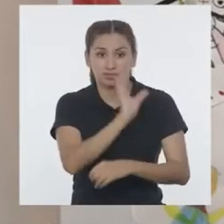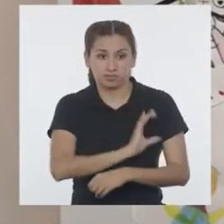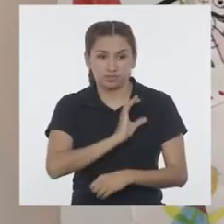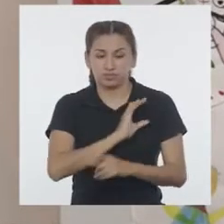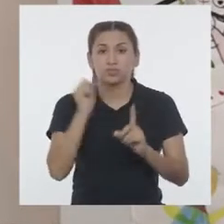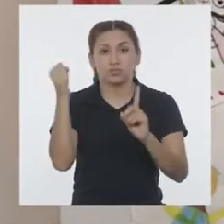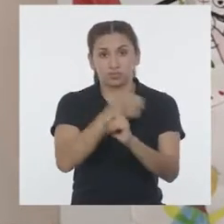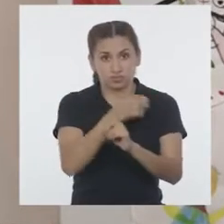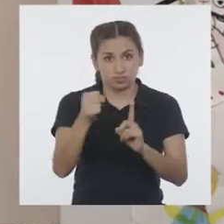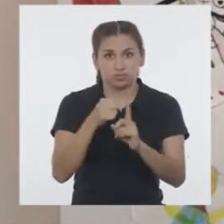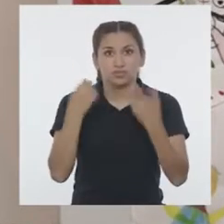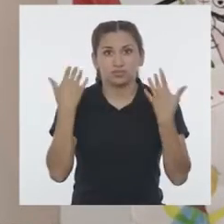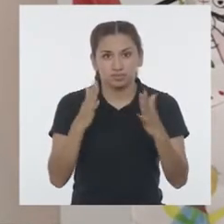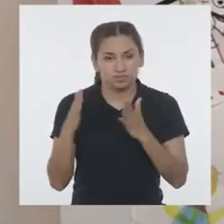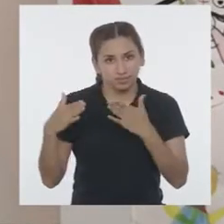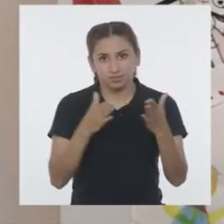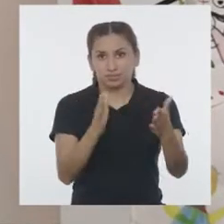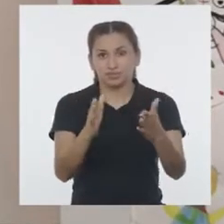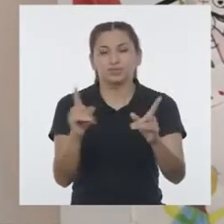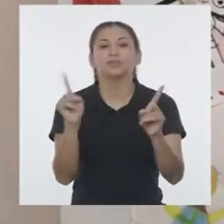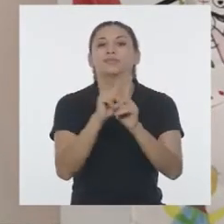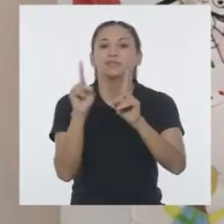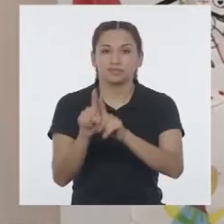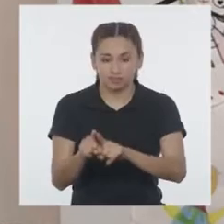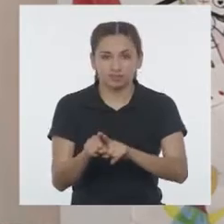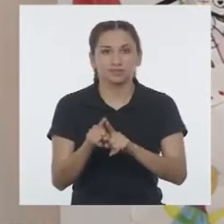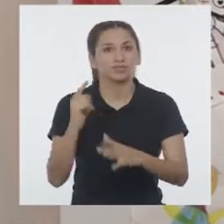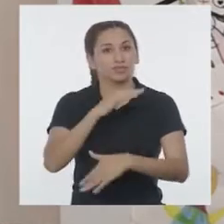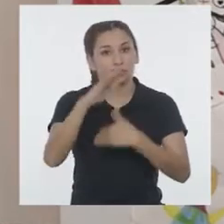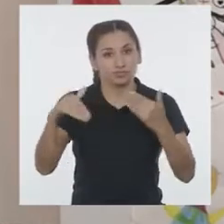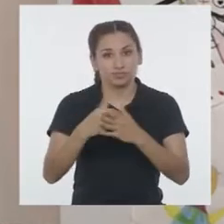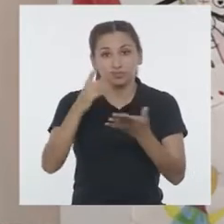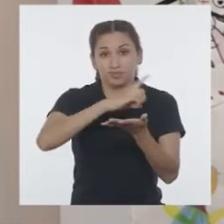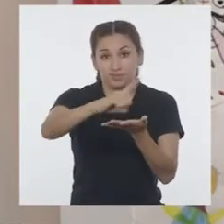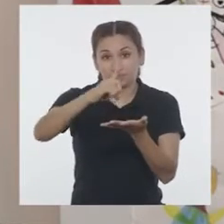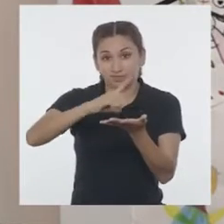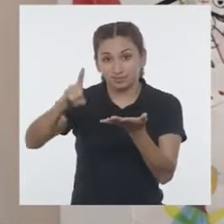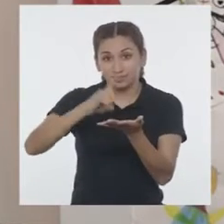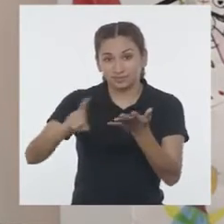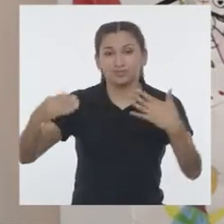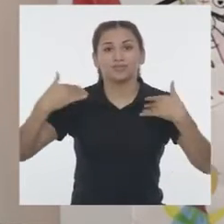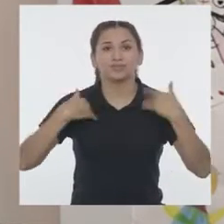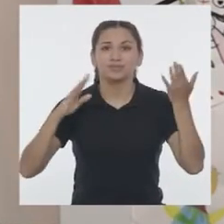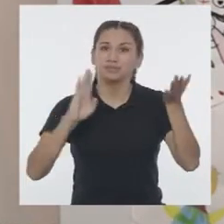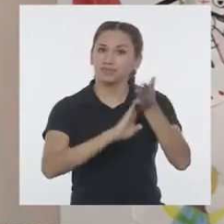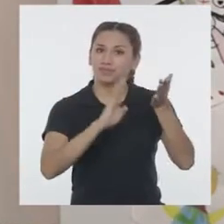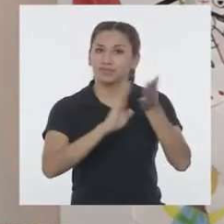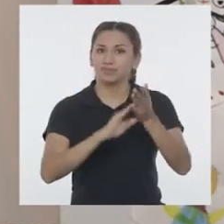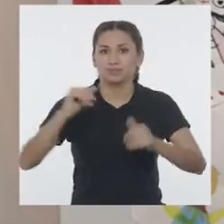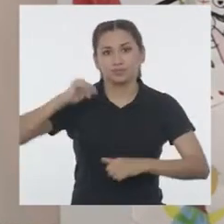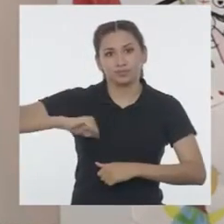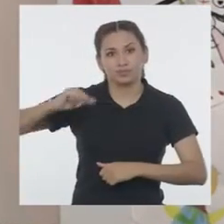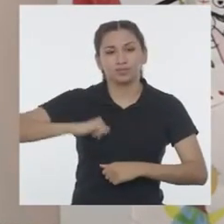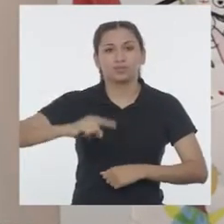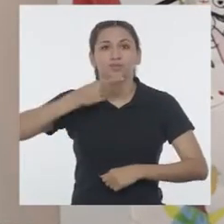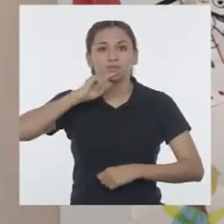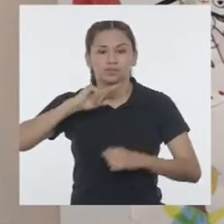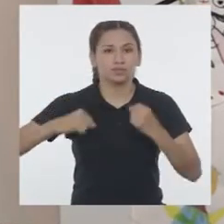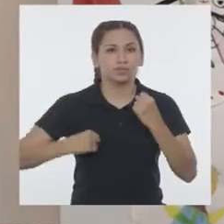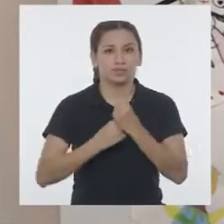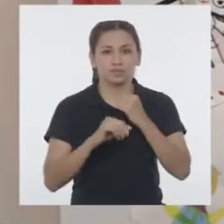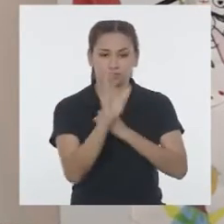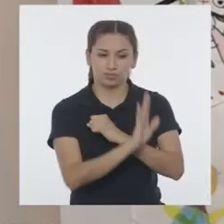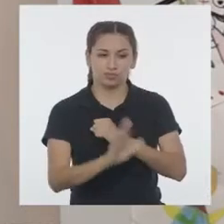conductas violentas que se han normalizado. Además, en todos los distritos existe la Defensoría Municipal de la